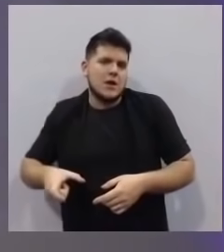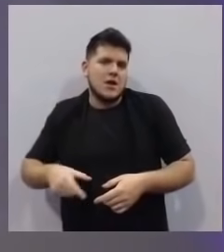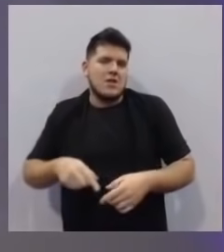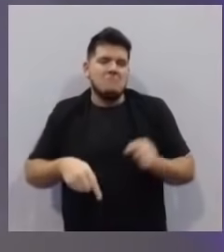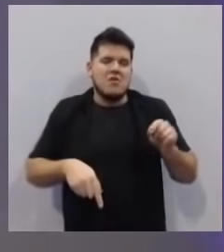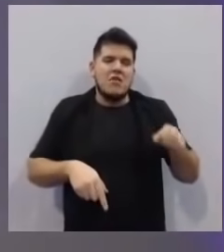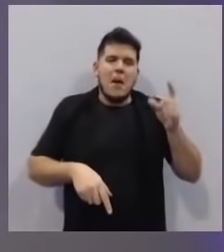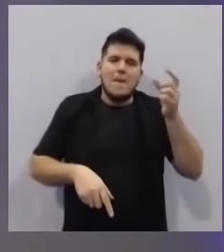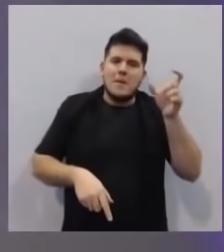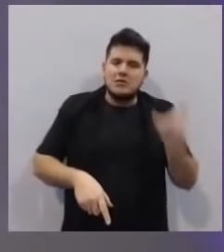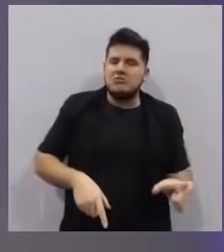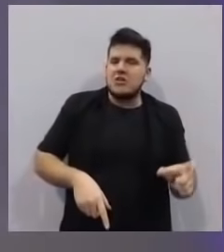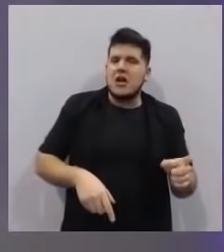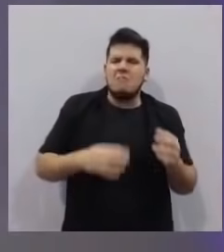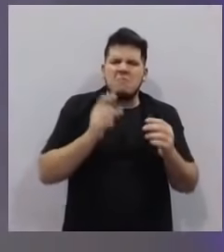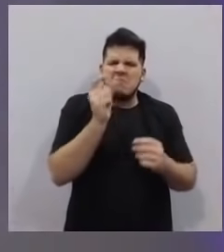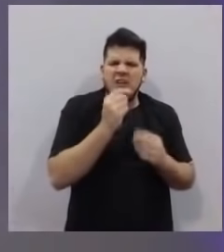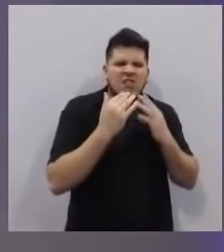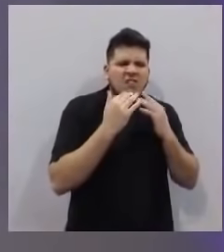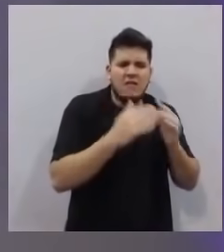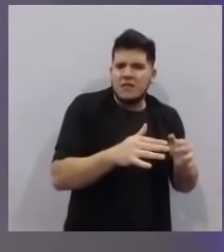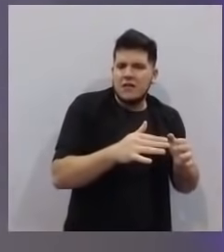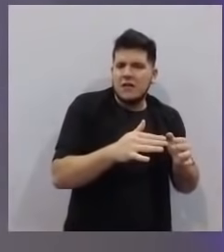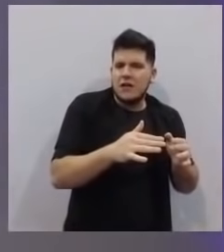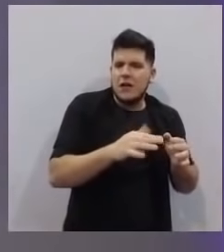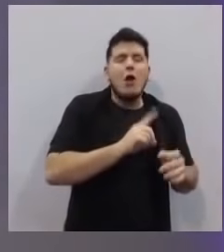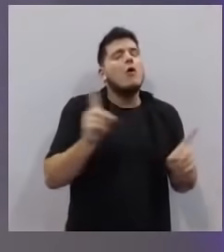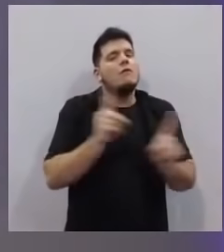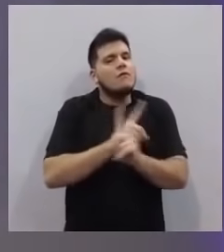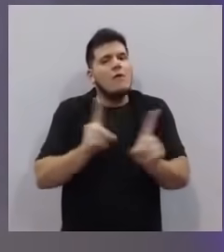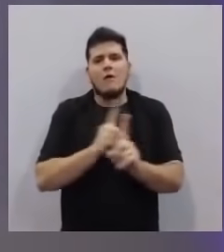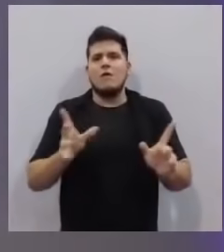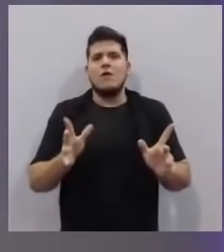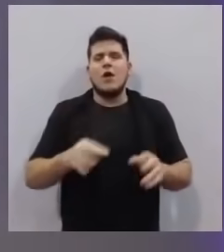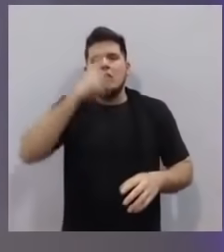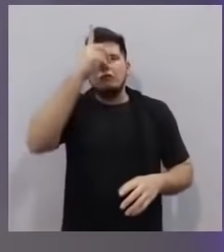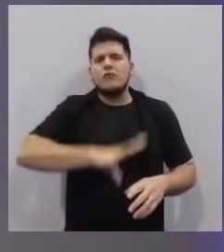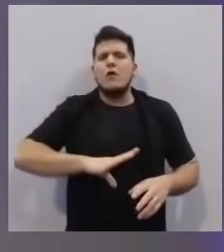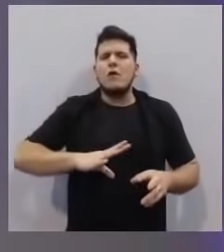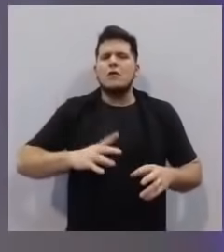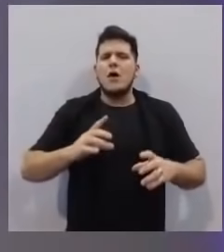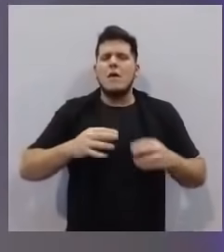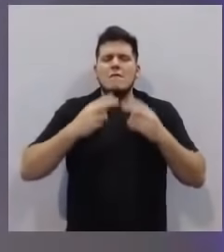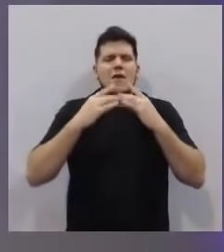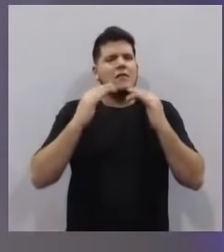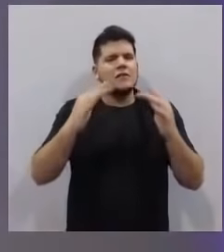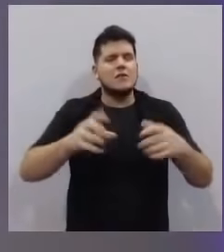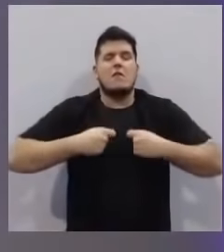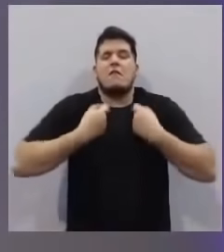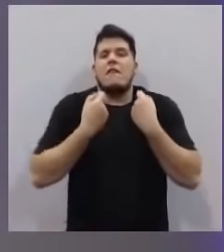humanos así lo diga en el nombre de jesús hoy me desato de toda atadura en mi espíritu